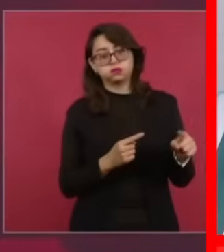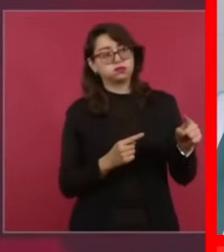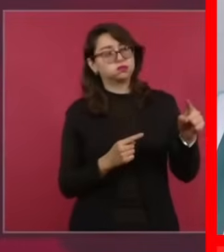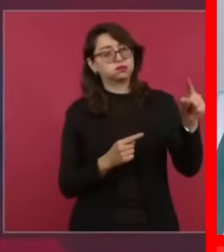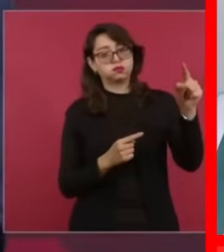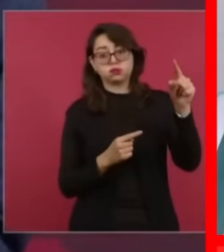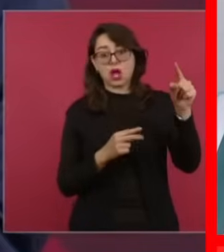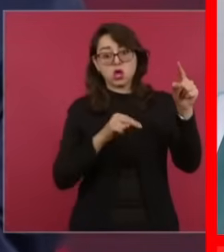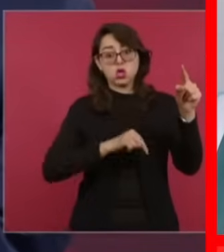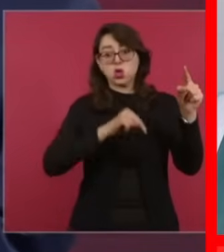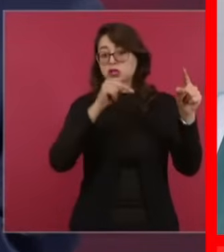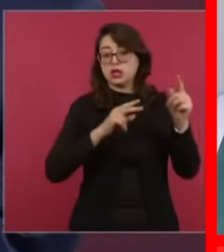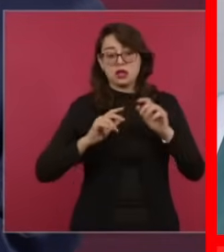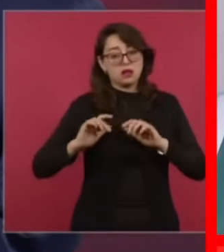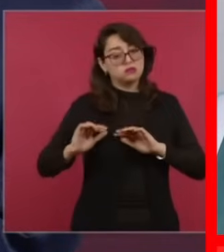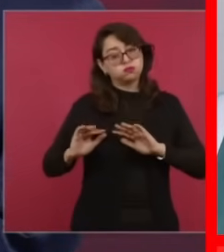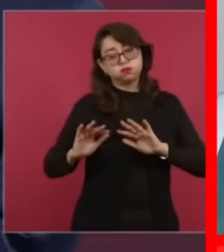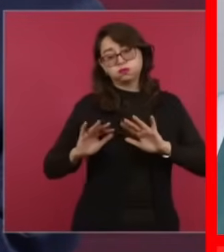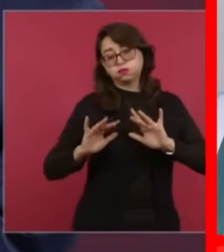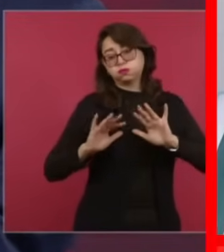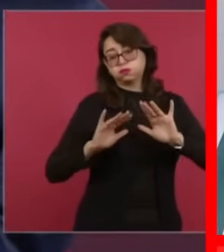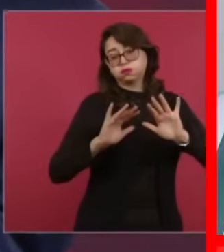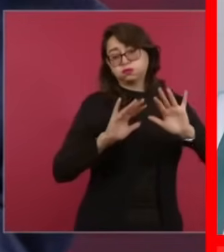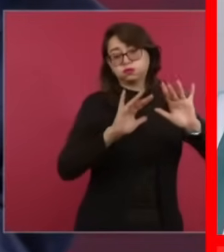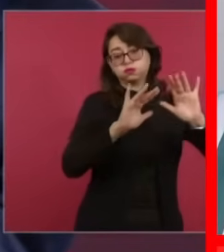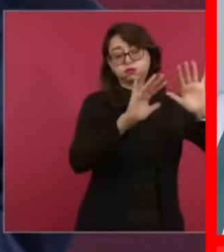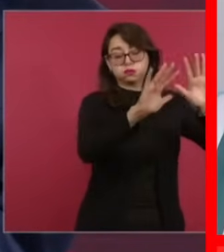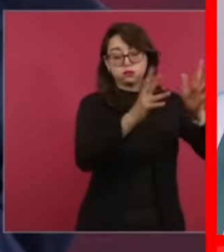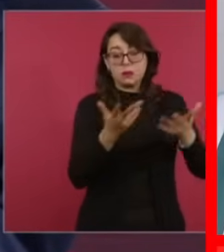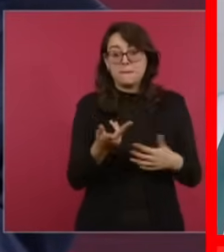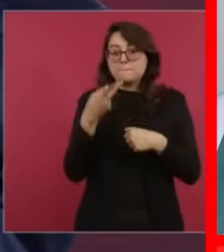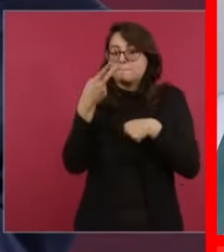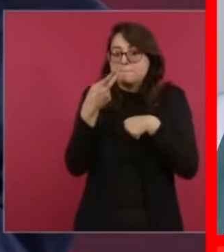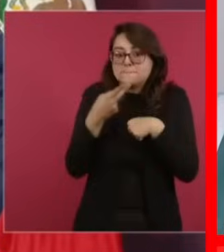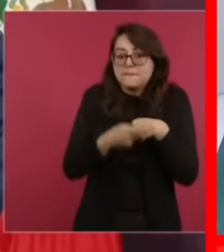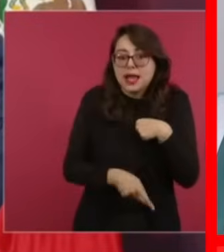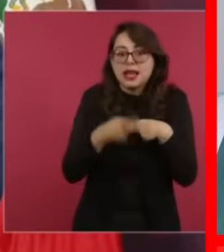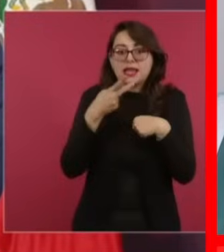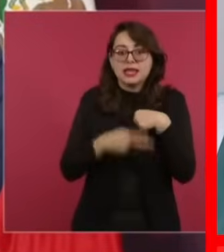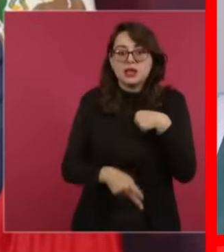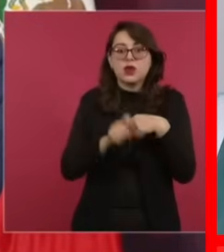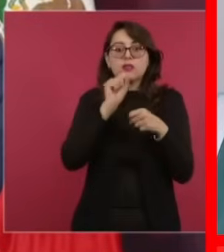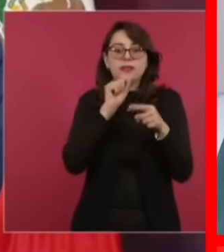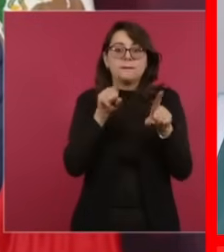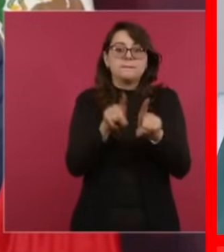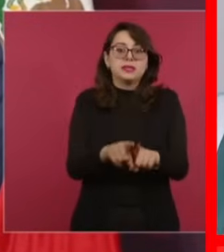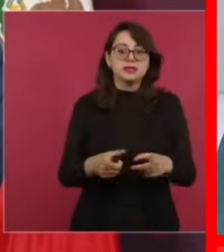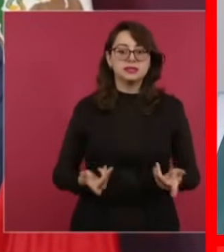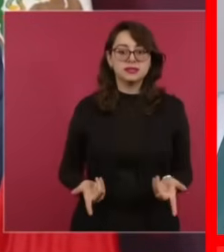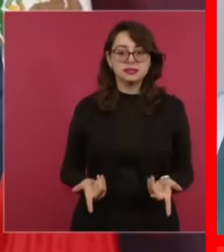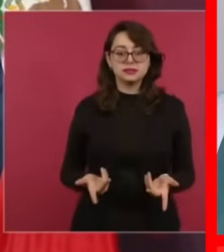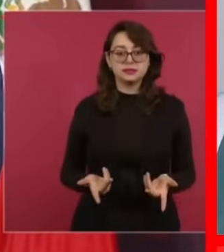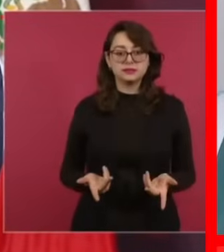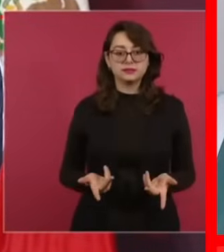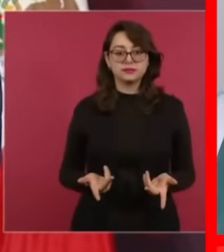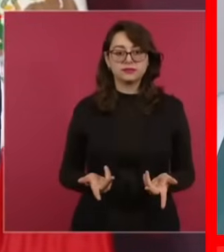más de 15,000 millones de pesos y entregarle eh a 2 millones de estudiantes de nuestro país donde